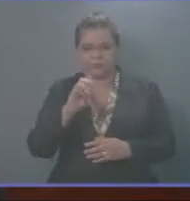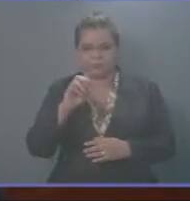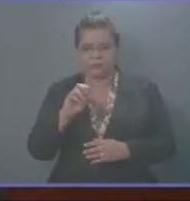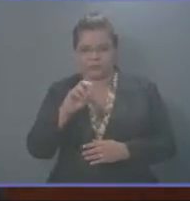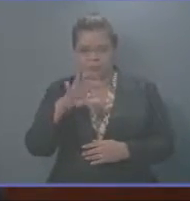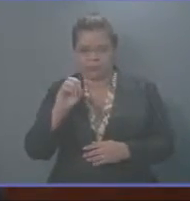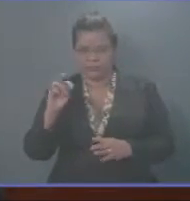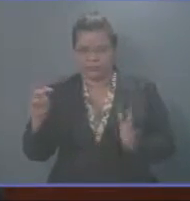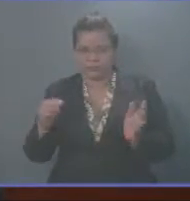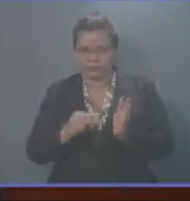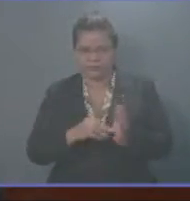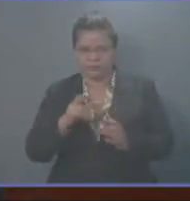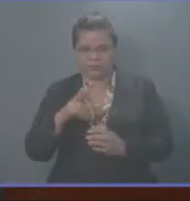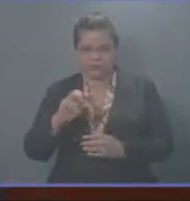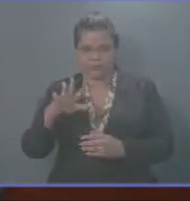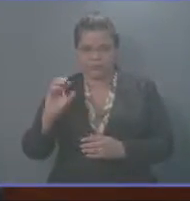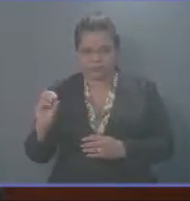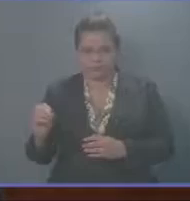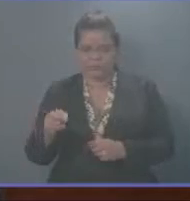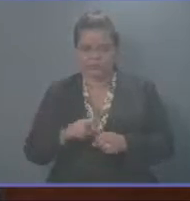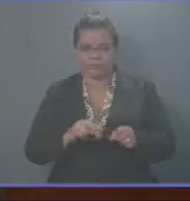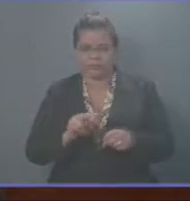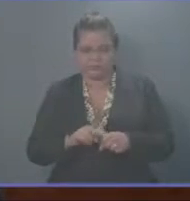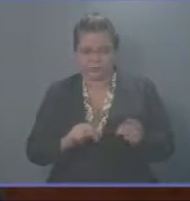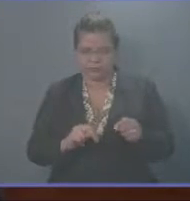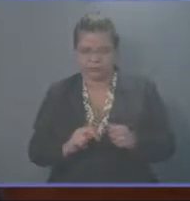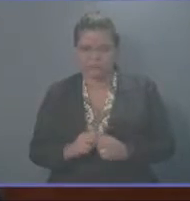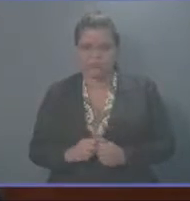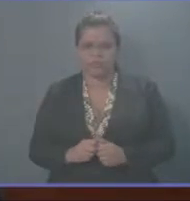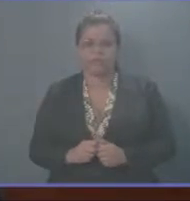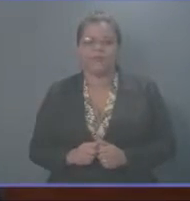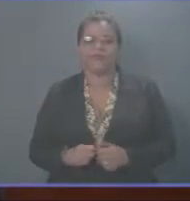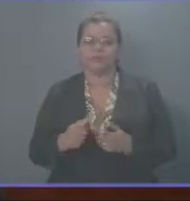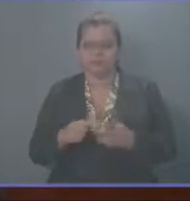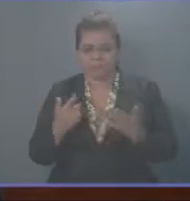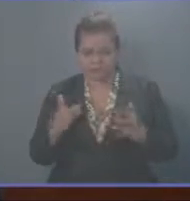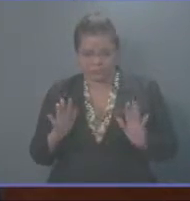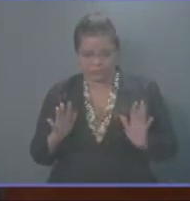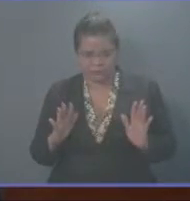11.420.350 dólares de los Estados Unidos de América, de los cuales